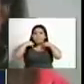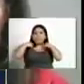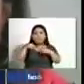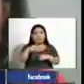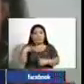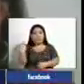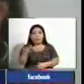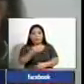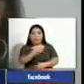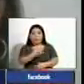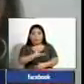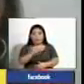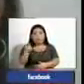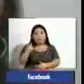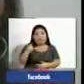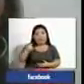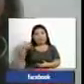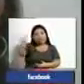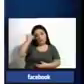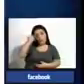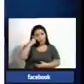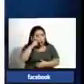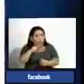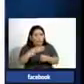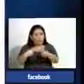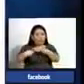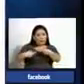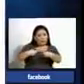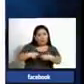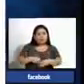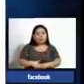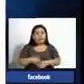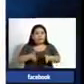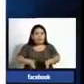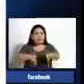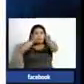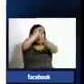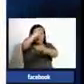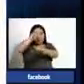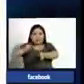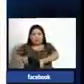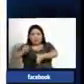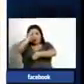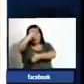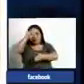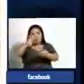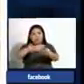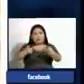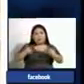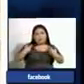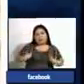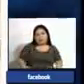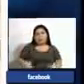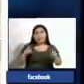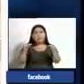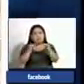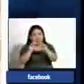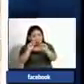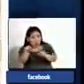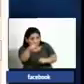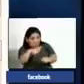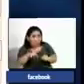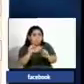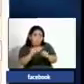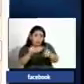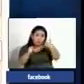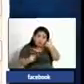no hemos sido educados para manejar ese estrés. Diferentes instituciones que velan por los derechos humanos también han puesto a disposición de la población su